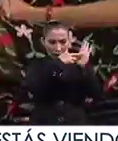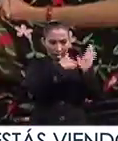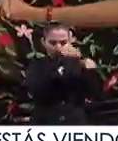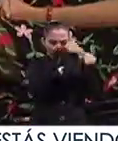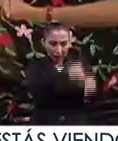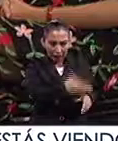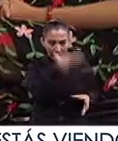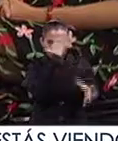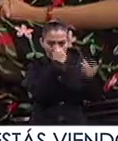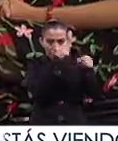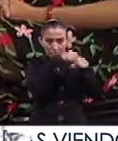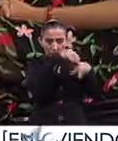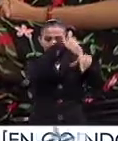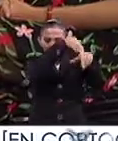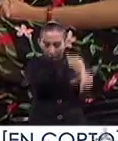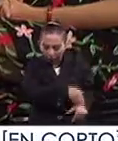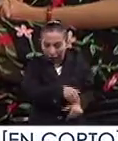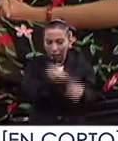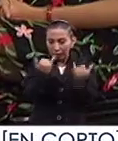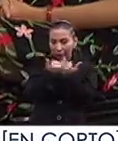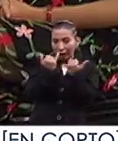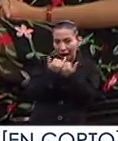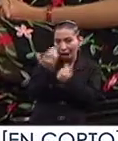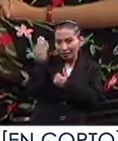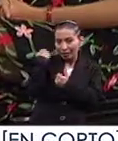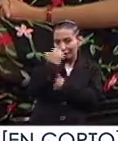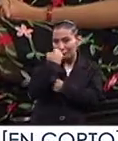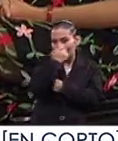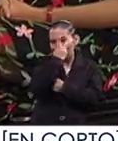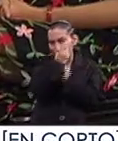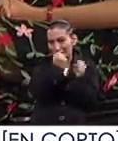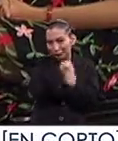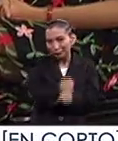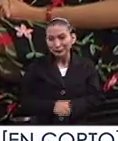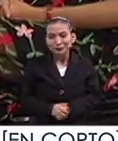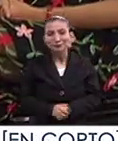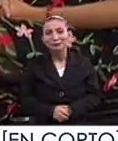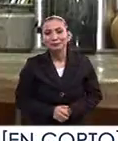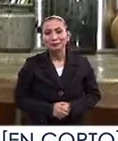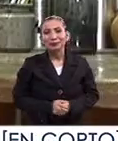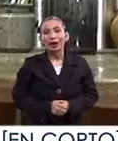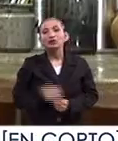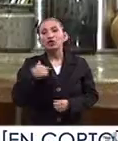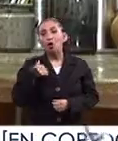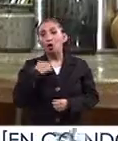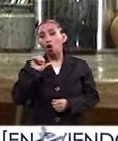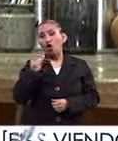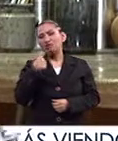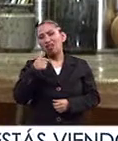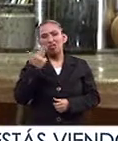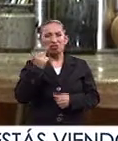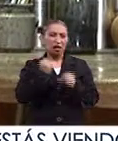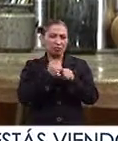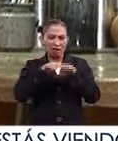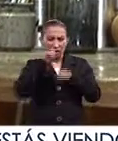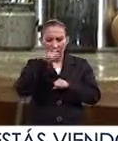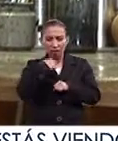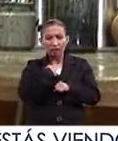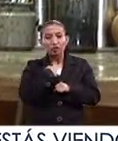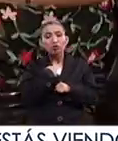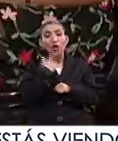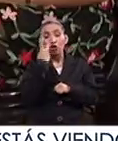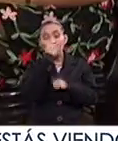reglas disciplinarias que me impusieron esos 2 años, ¿no?, de mi vida, ¿no? Yo tenía 11, 12 años.